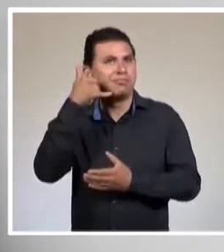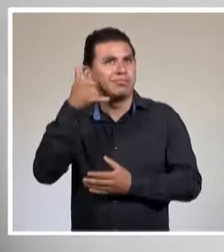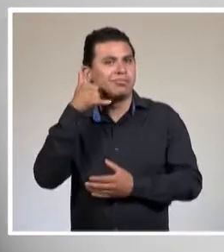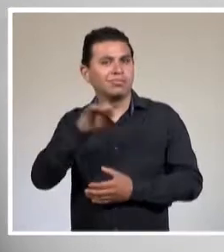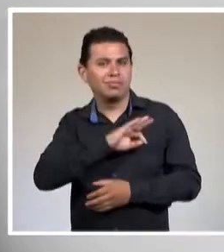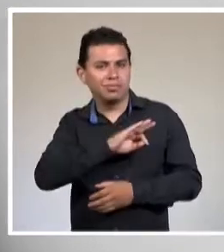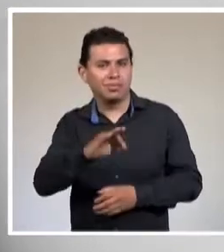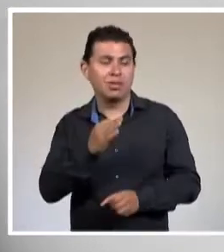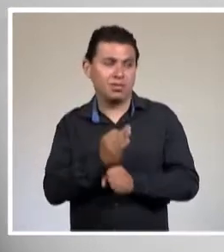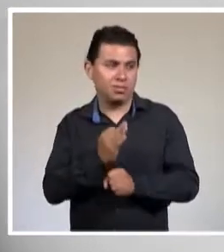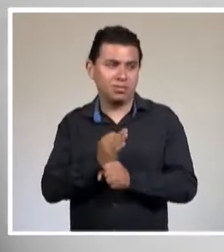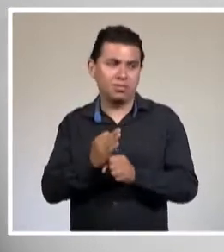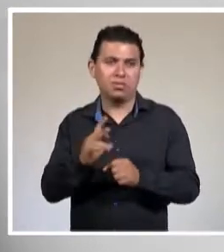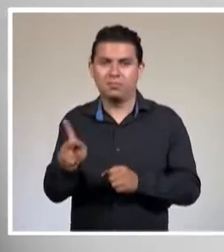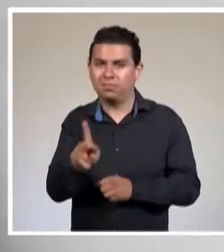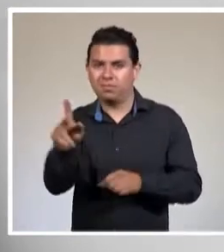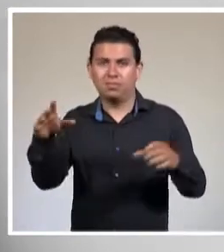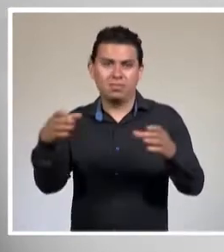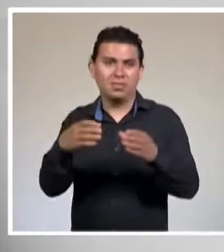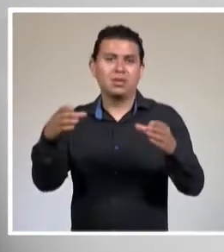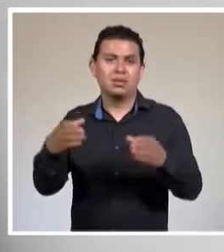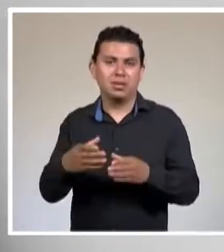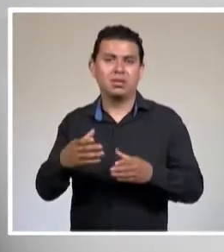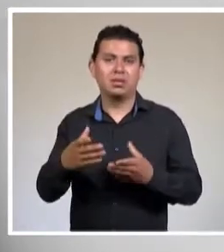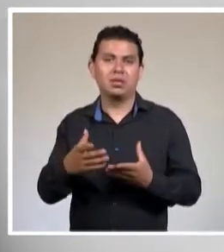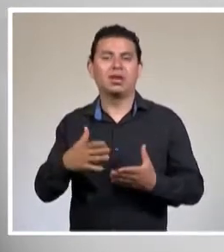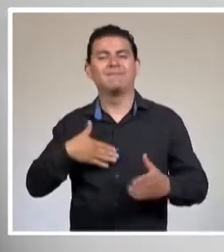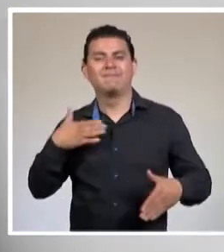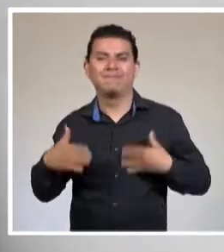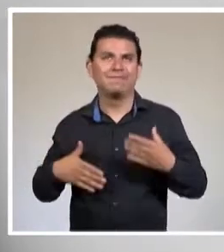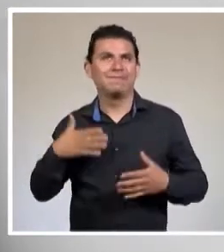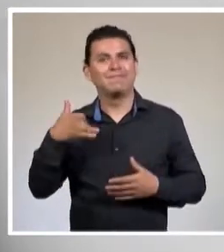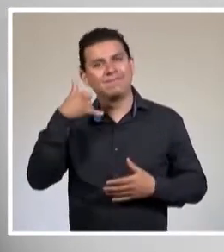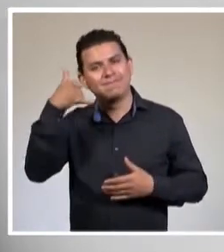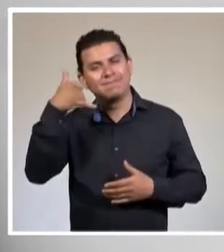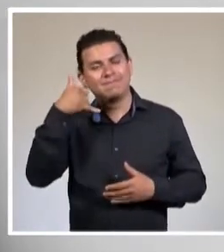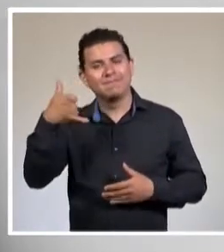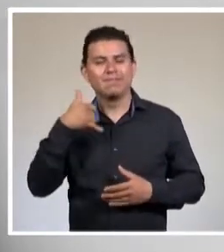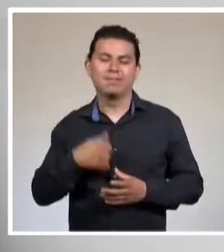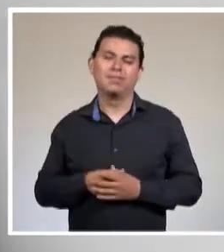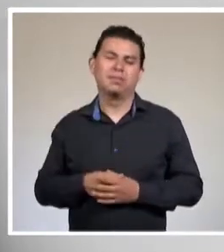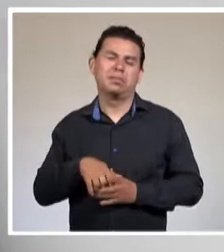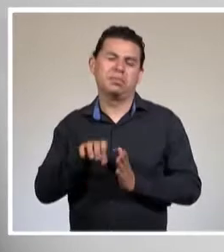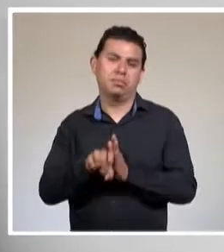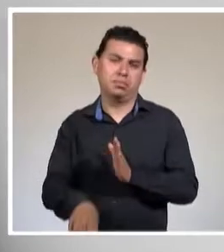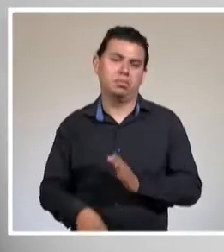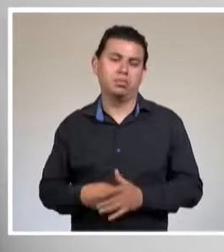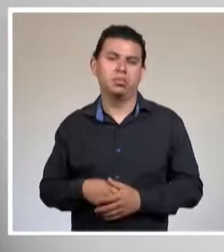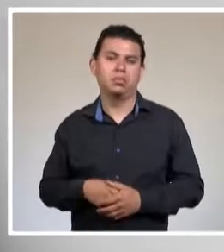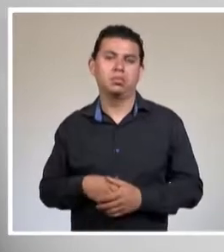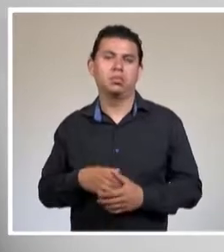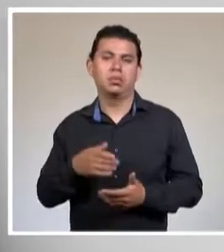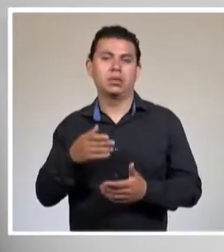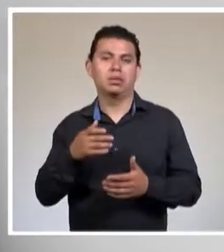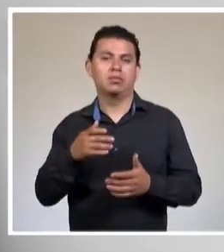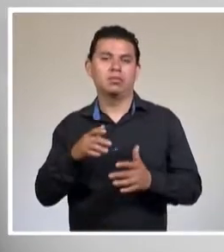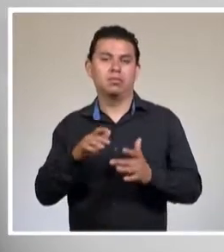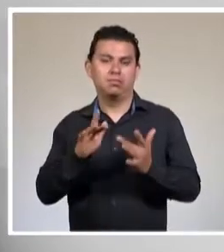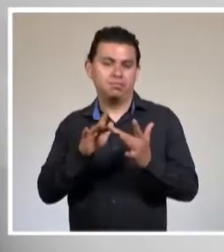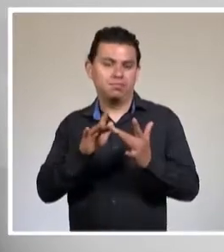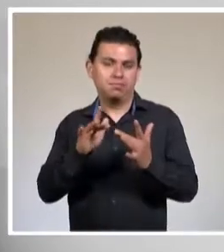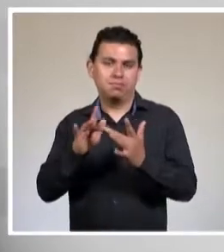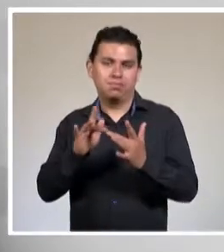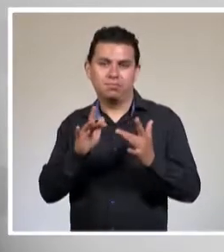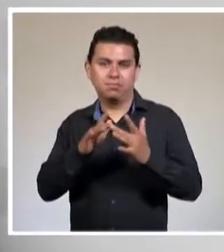ahora los pobladores están en el disfrute de sus beneficios por ejemplo interactúan en mayor